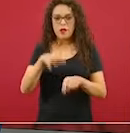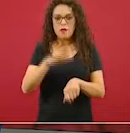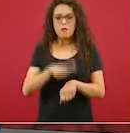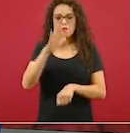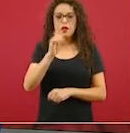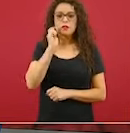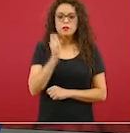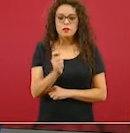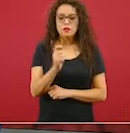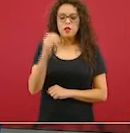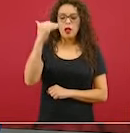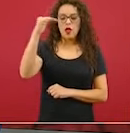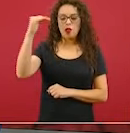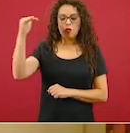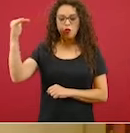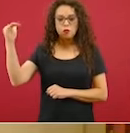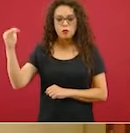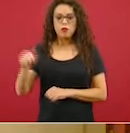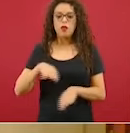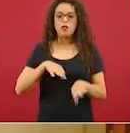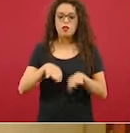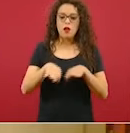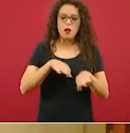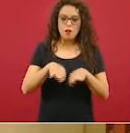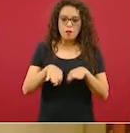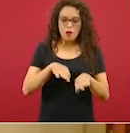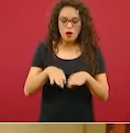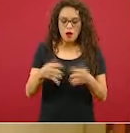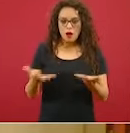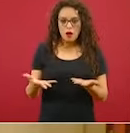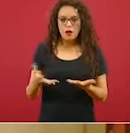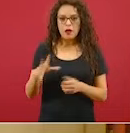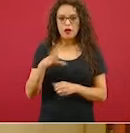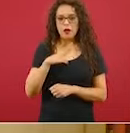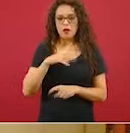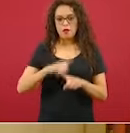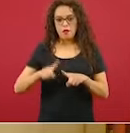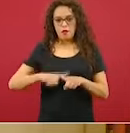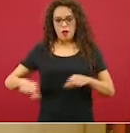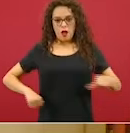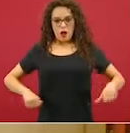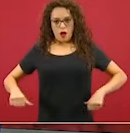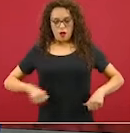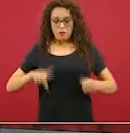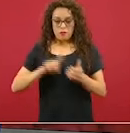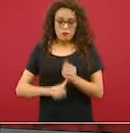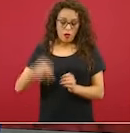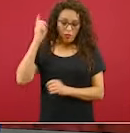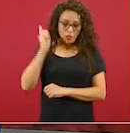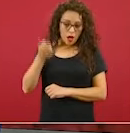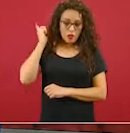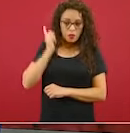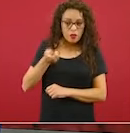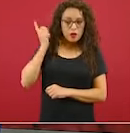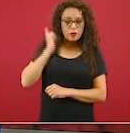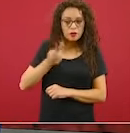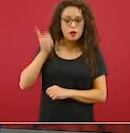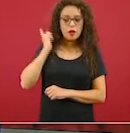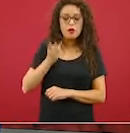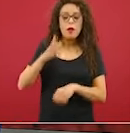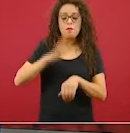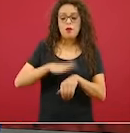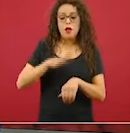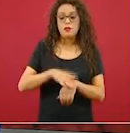en actividad profesional, es decir, adultos activos, que son los que en el día a día, la mayor cantidad de ellos